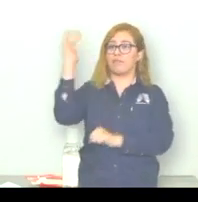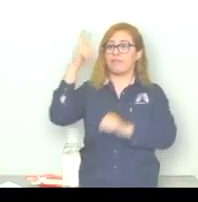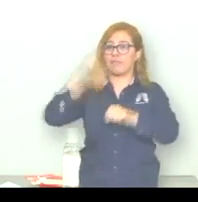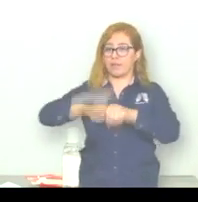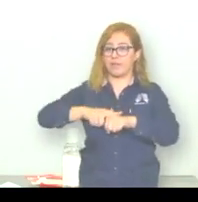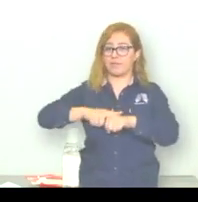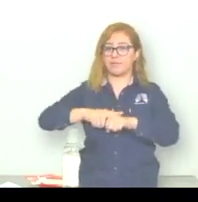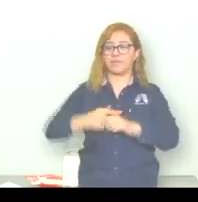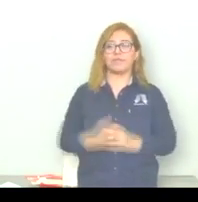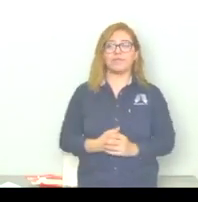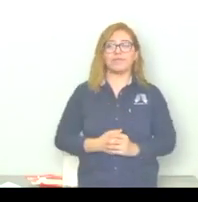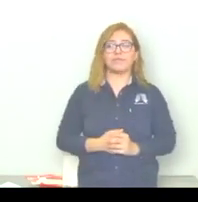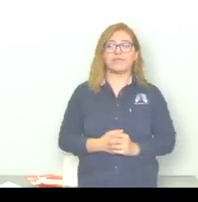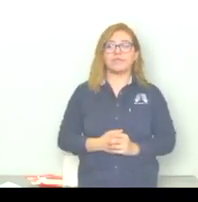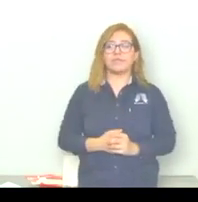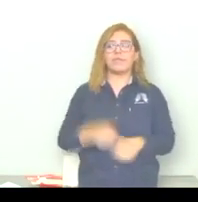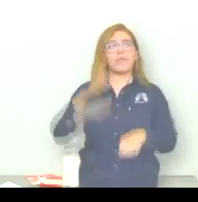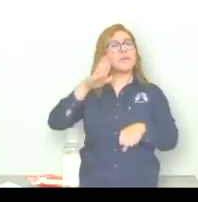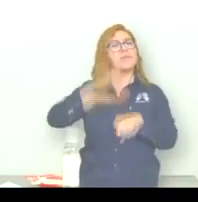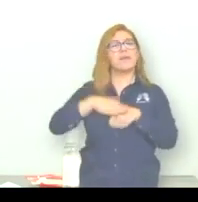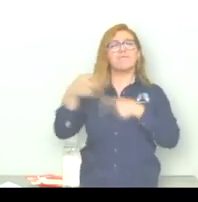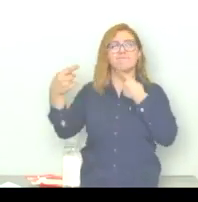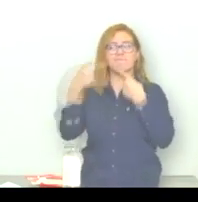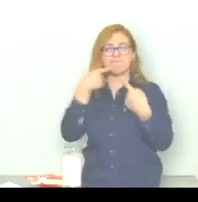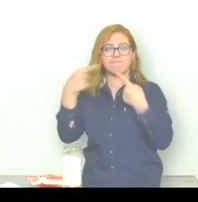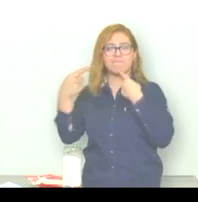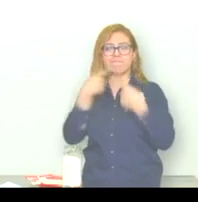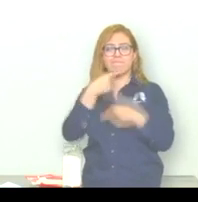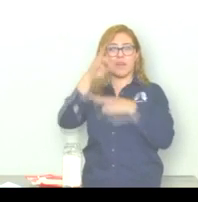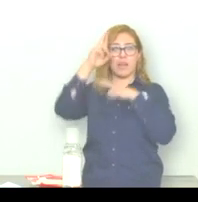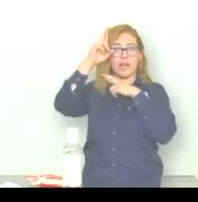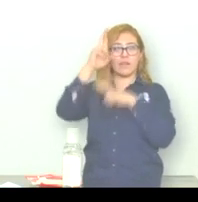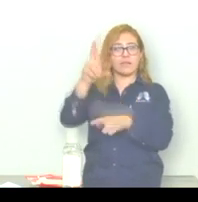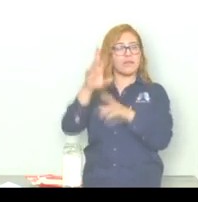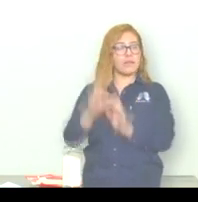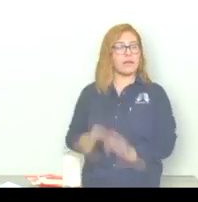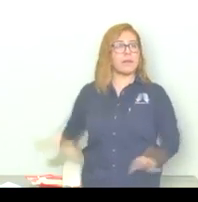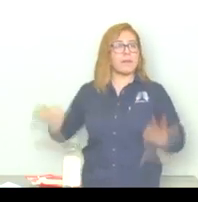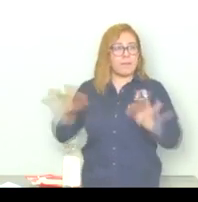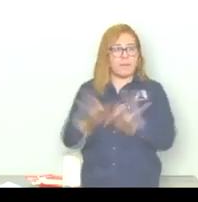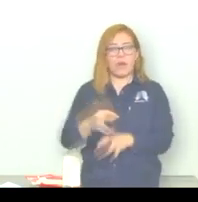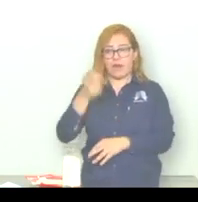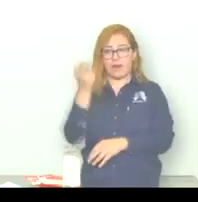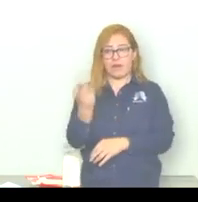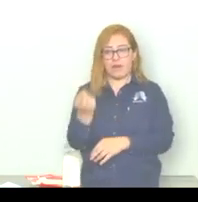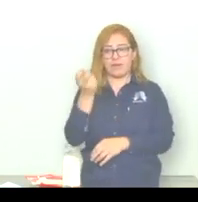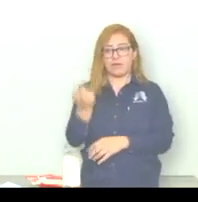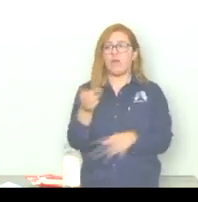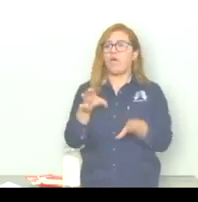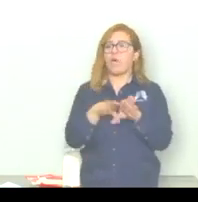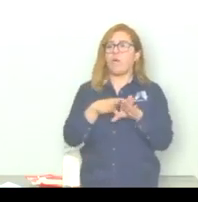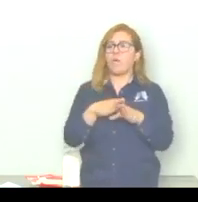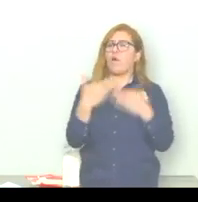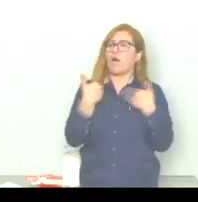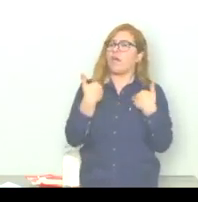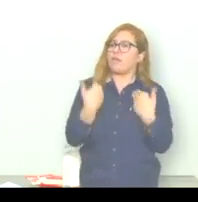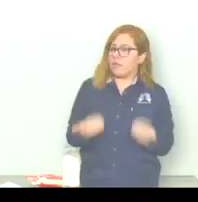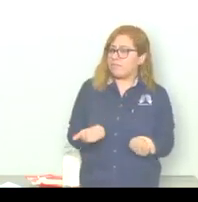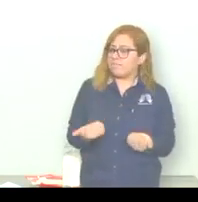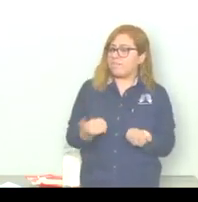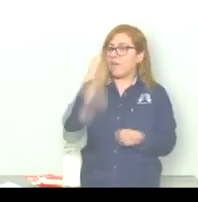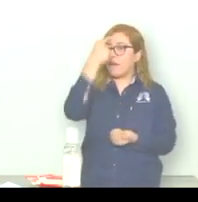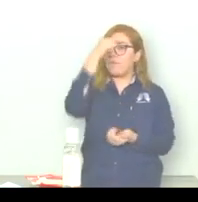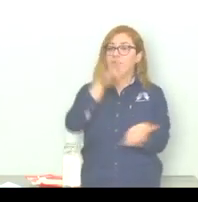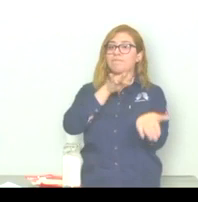federales y, por supuesto, en un diálogo respetuoso y que se traduzca en